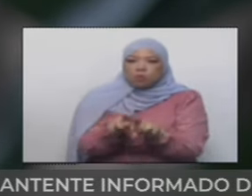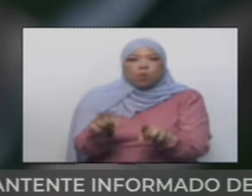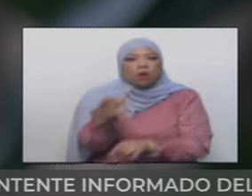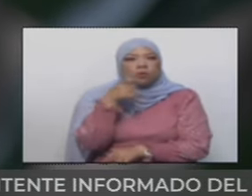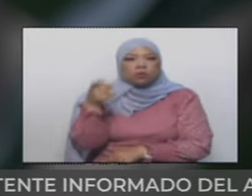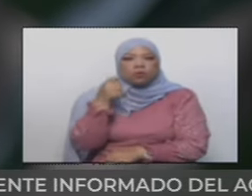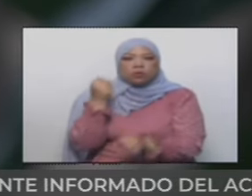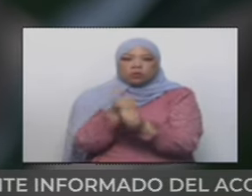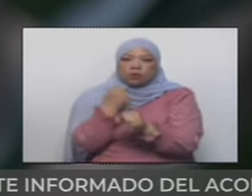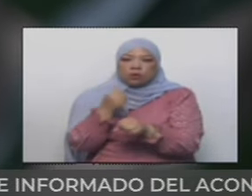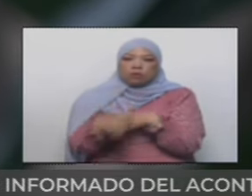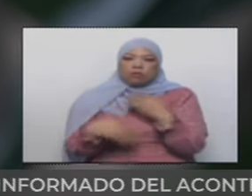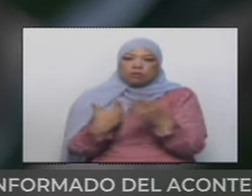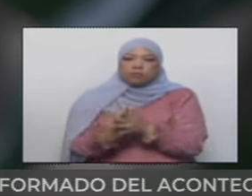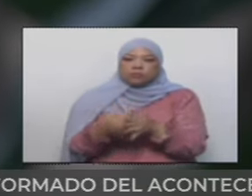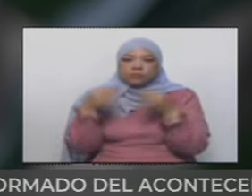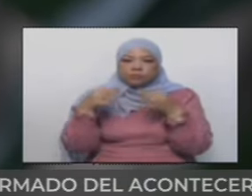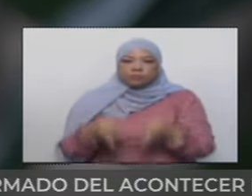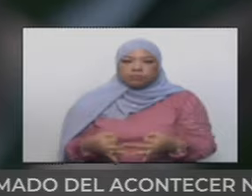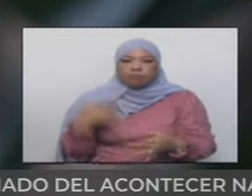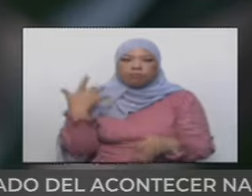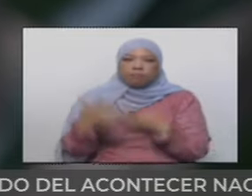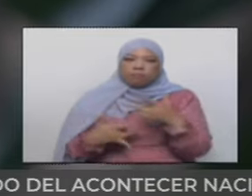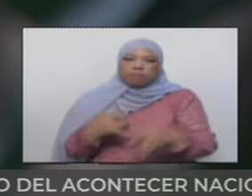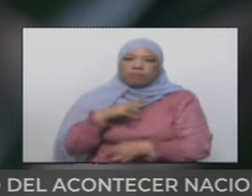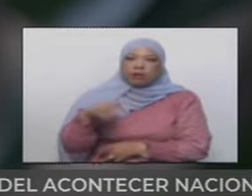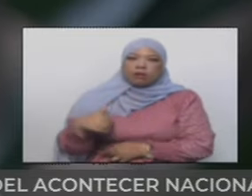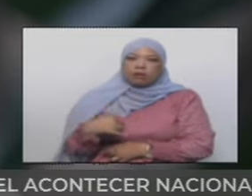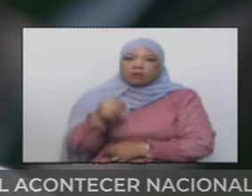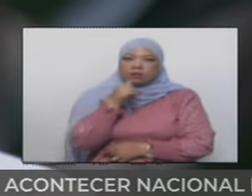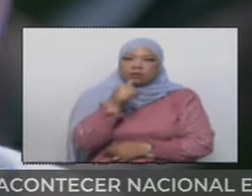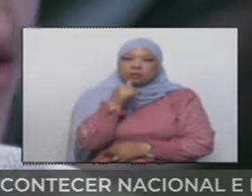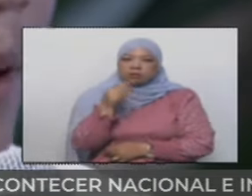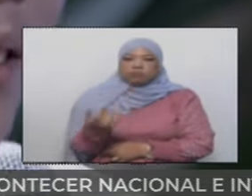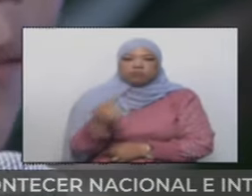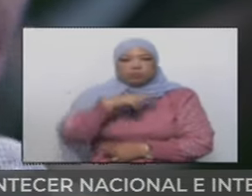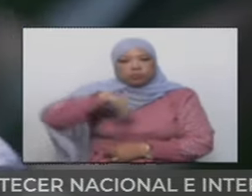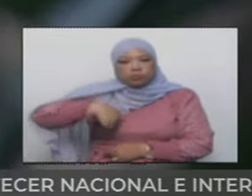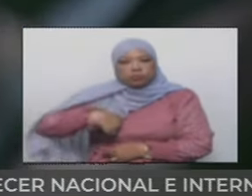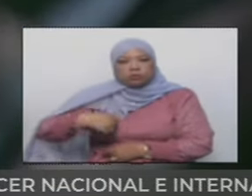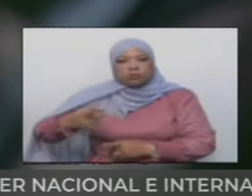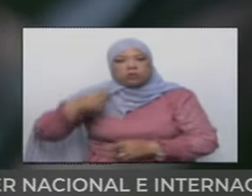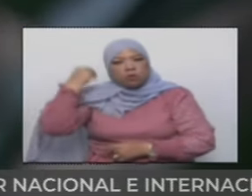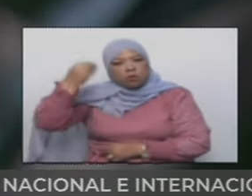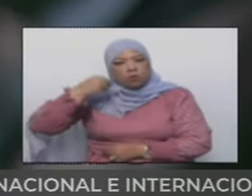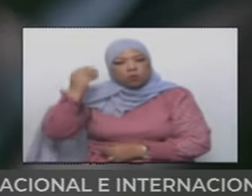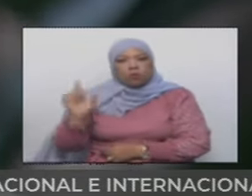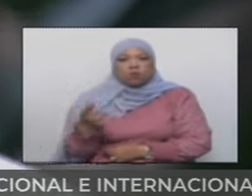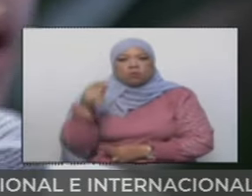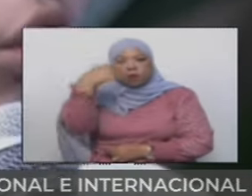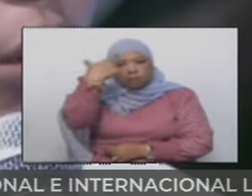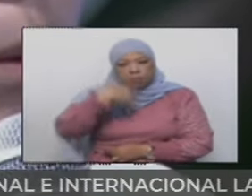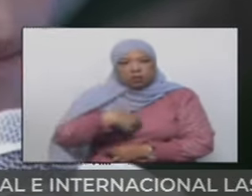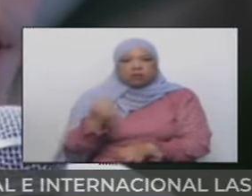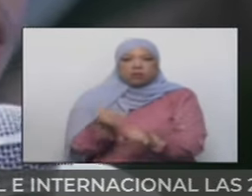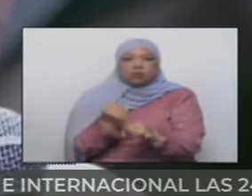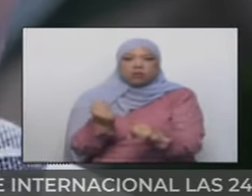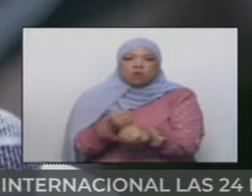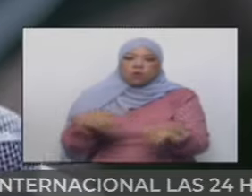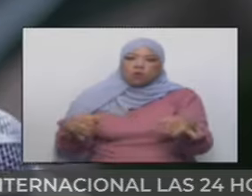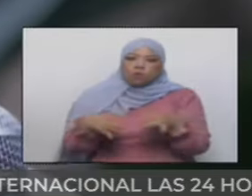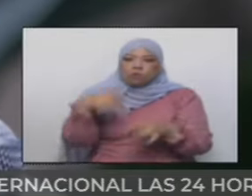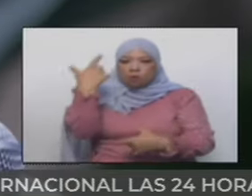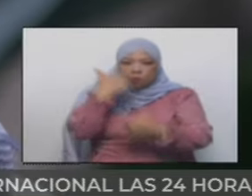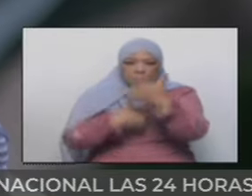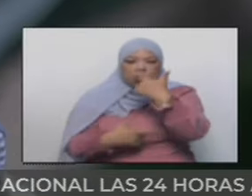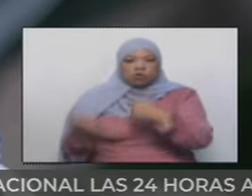buscando nuevas medidas de transformación a través de que no solo pensemos una sola persona o un grupo de personas,